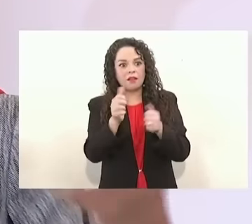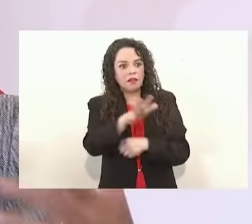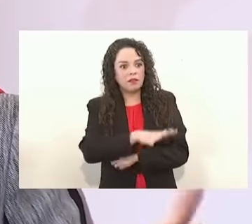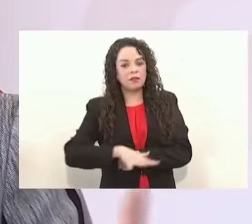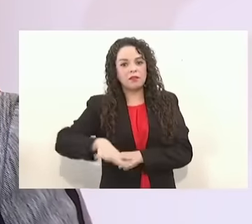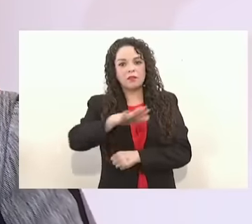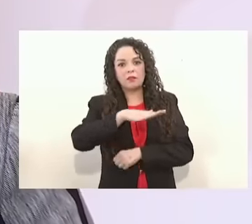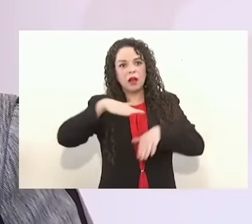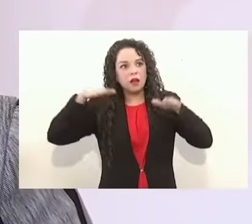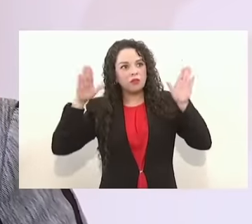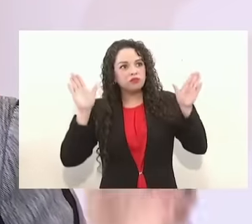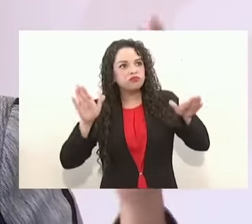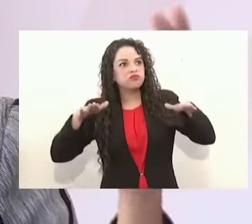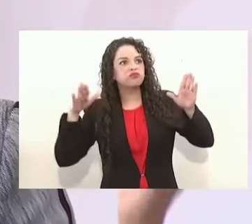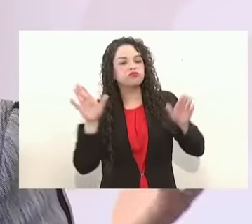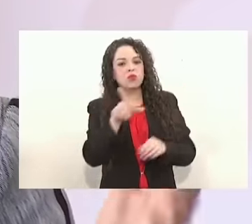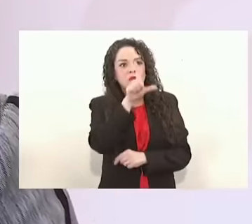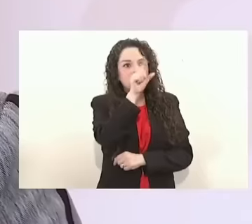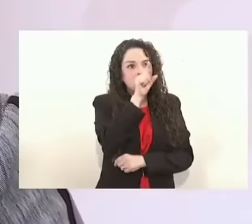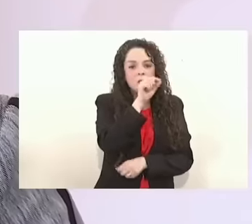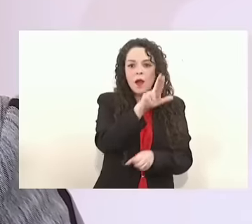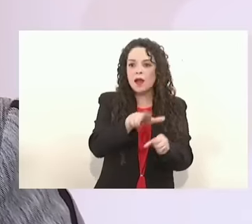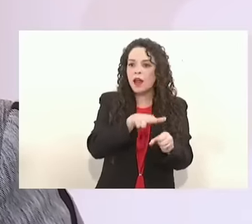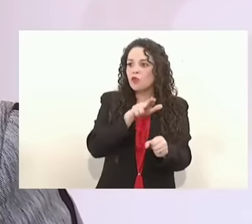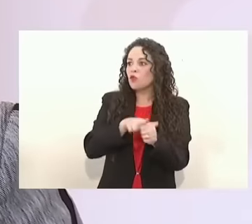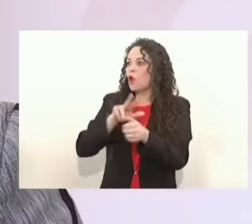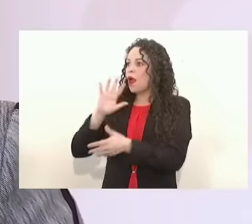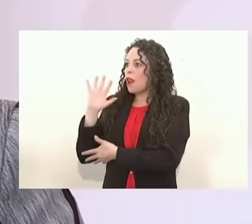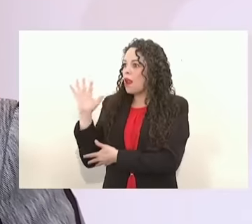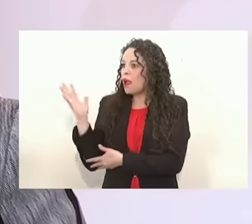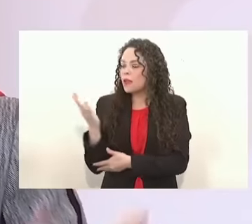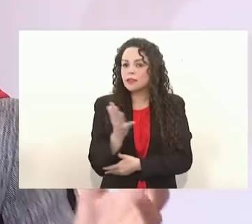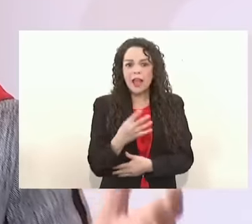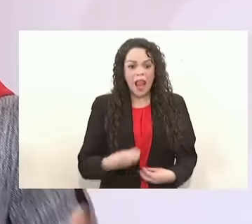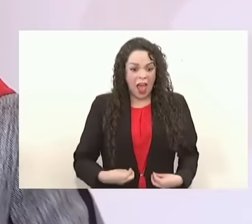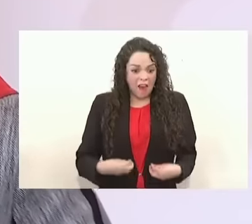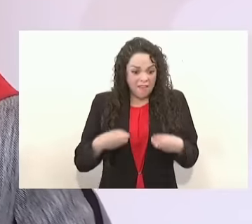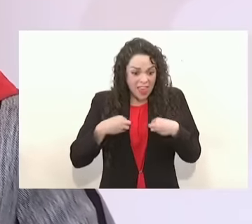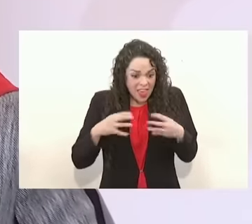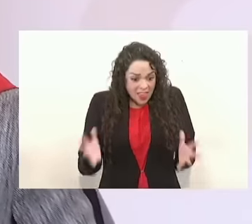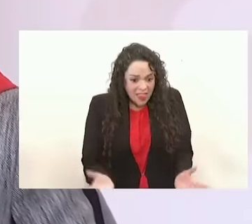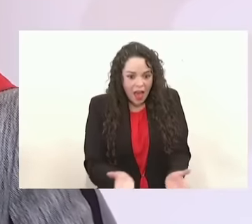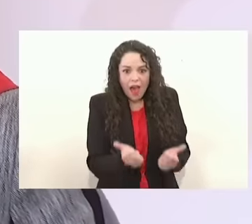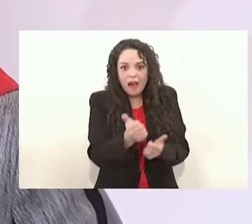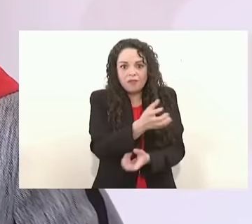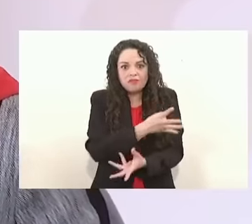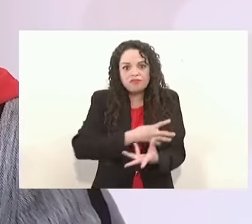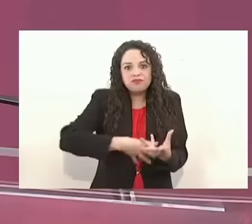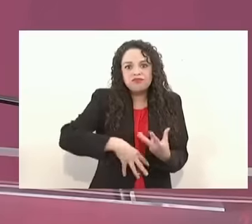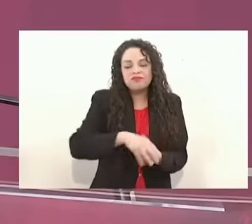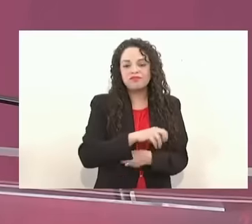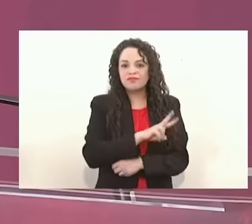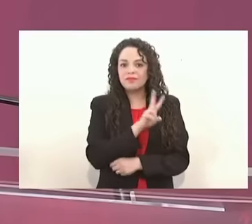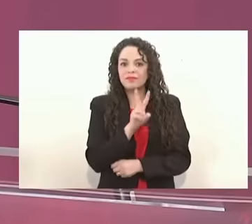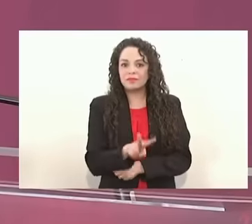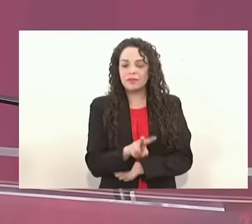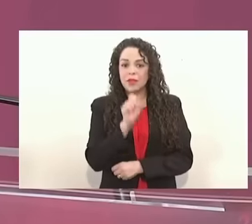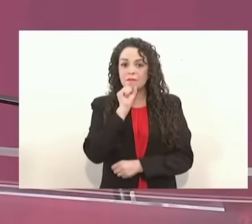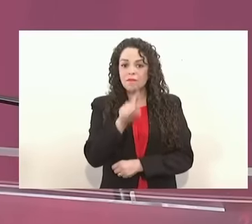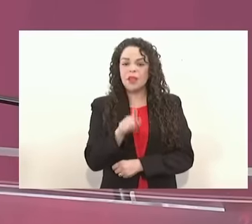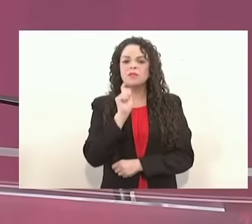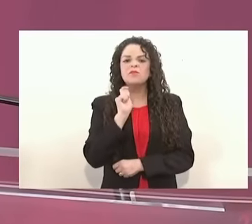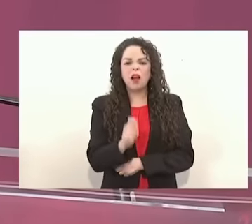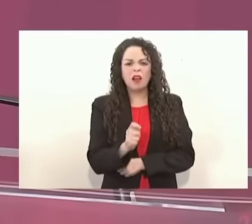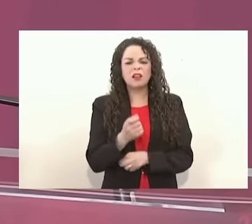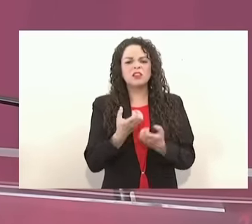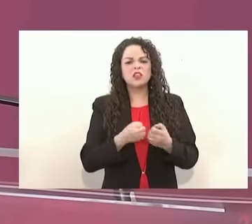aves, recupera la naturaleza, recupera la vida. También es un acto de justicia social, porque no